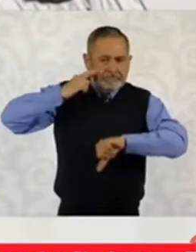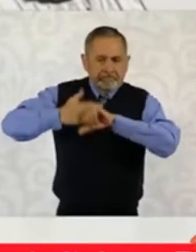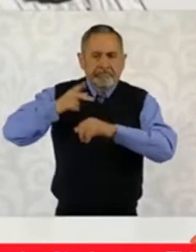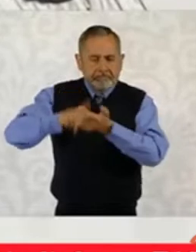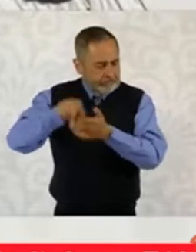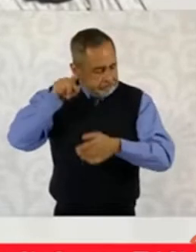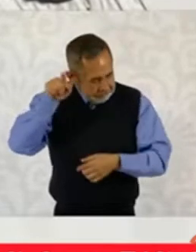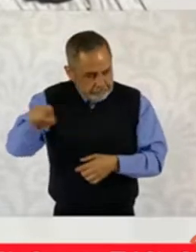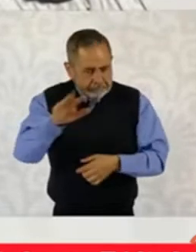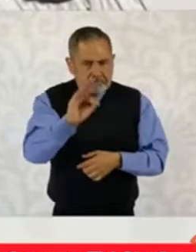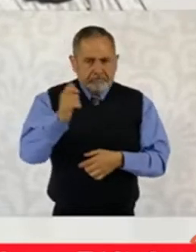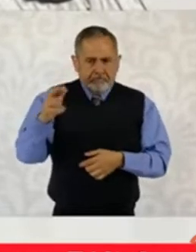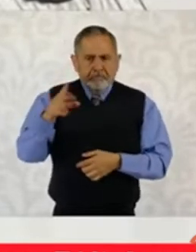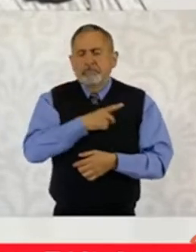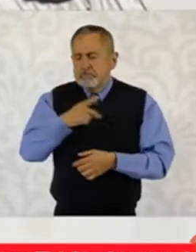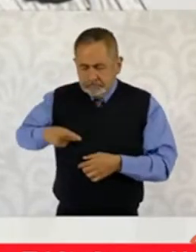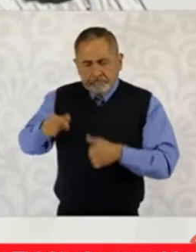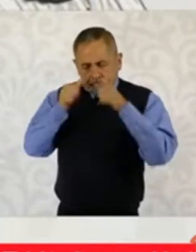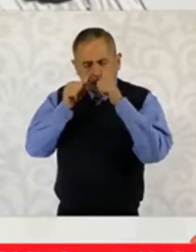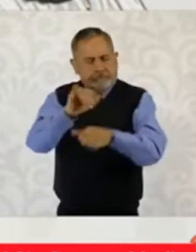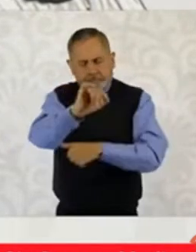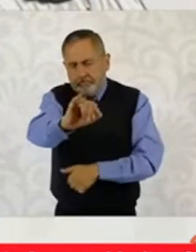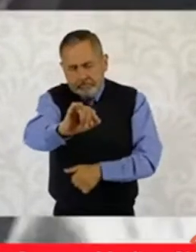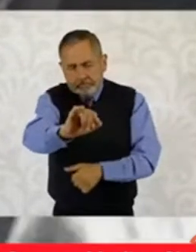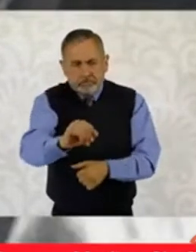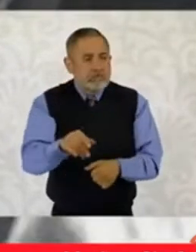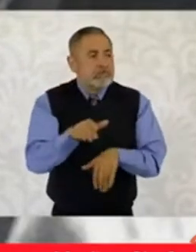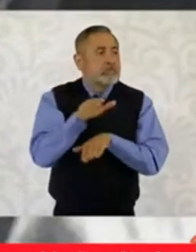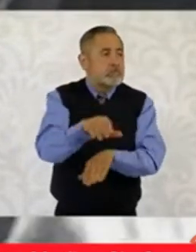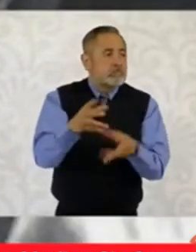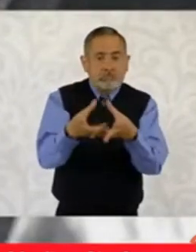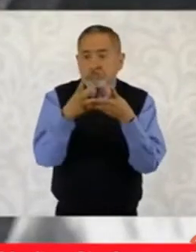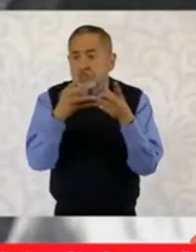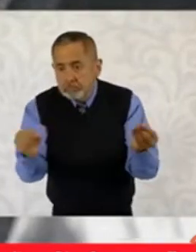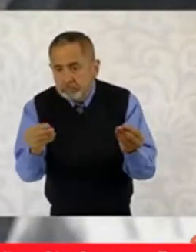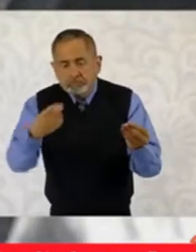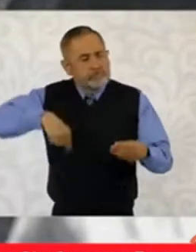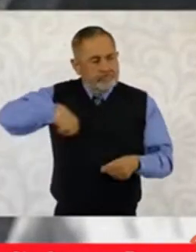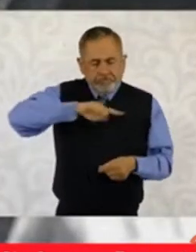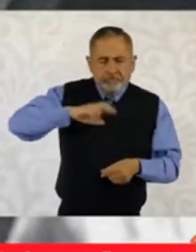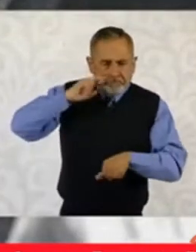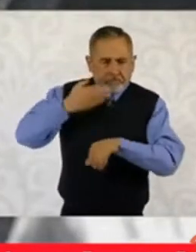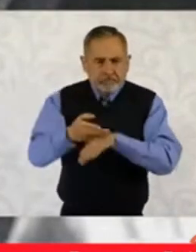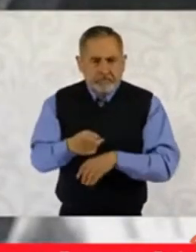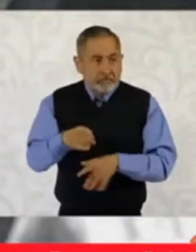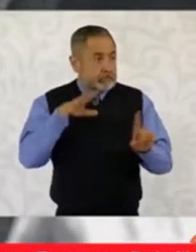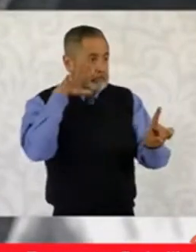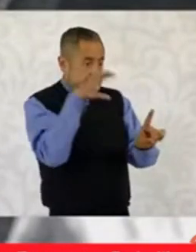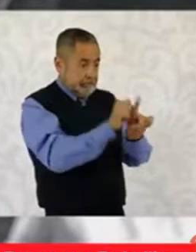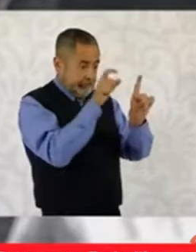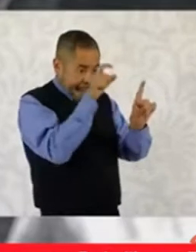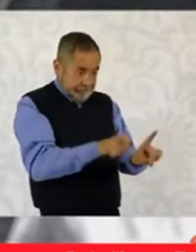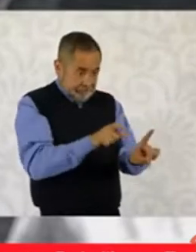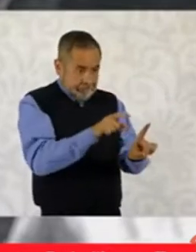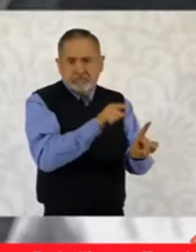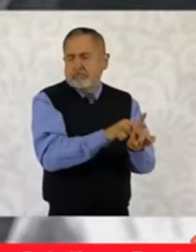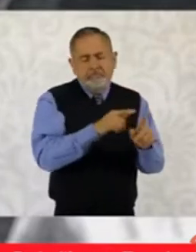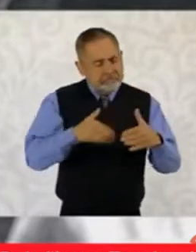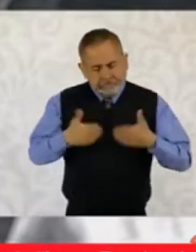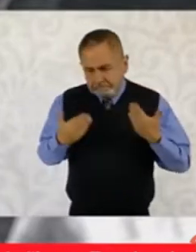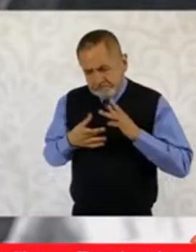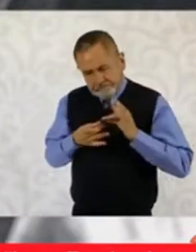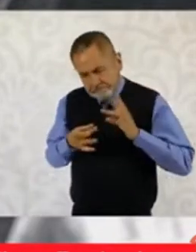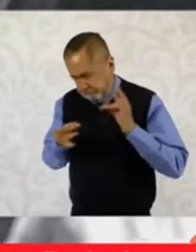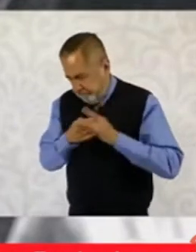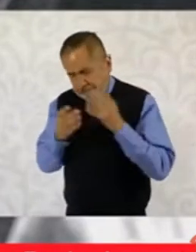el problema de la desaparición. Y esta detención va a dar mucha información sobre ello. Pero